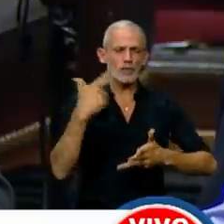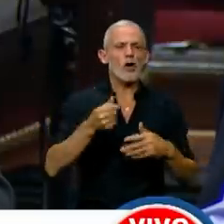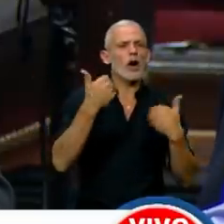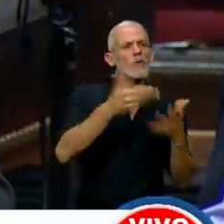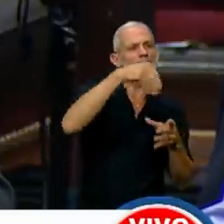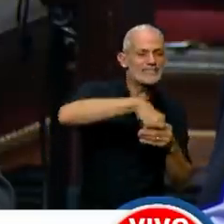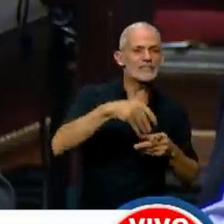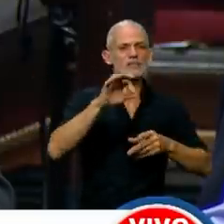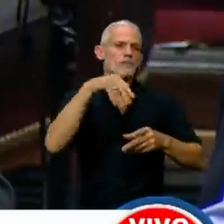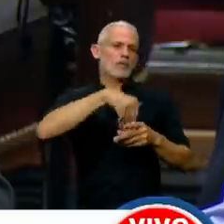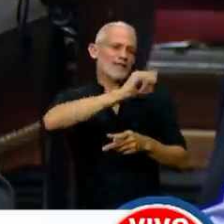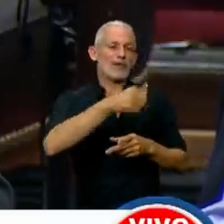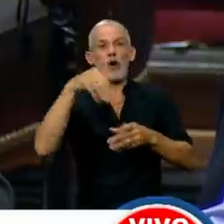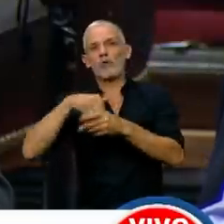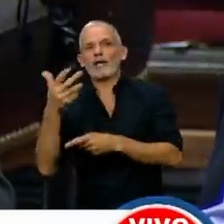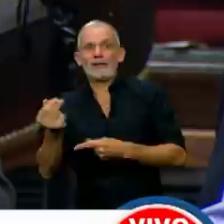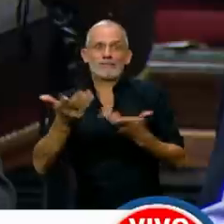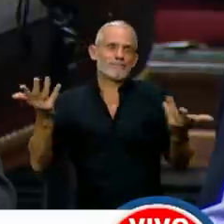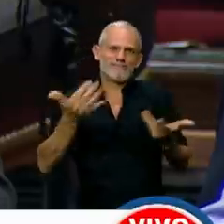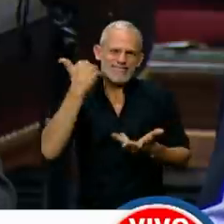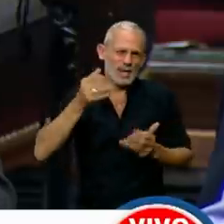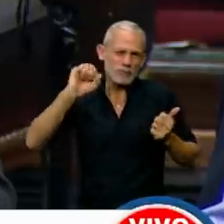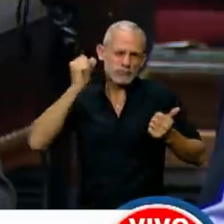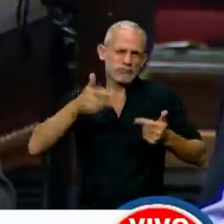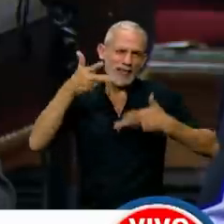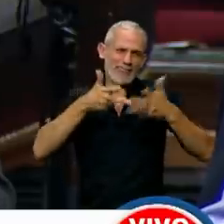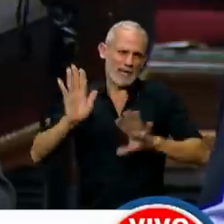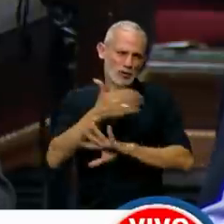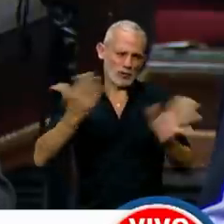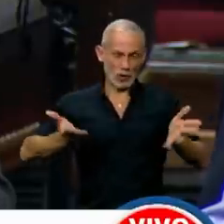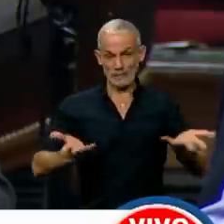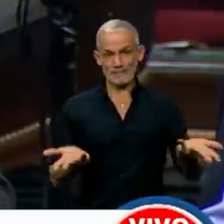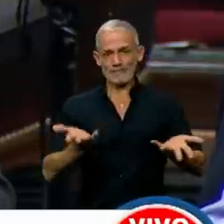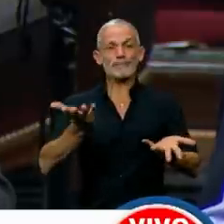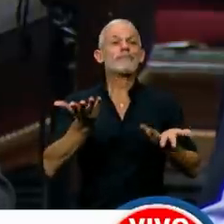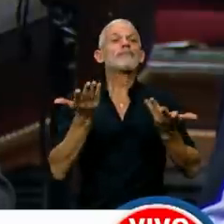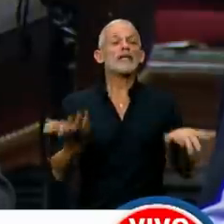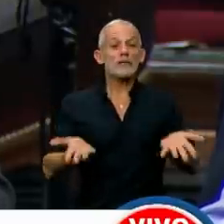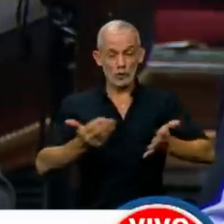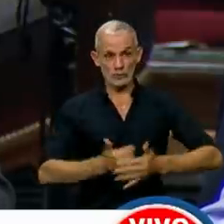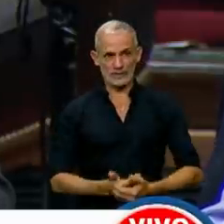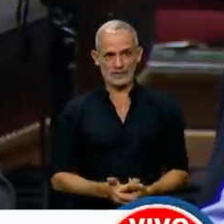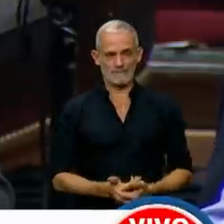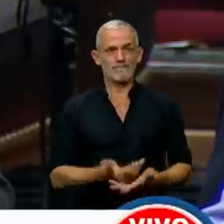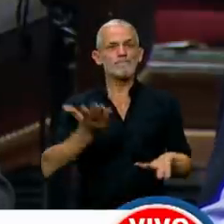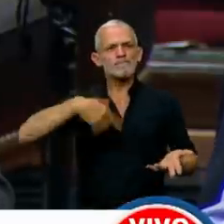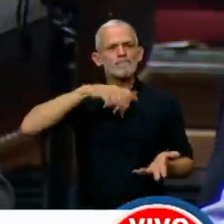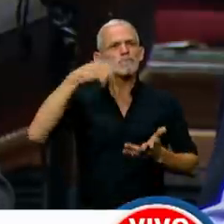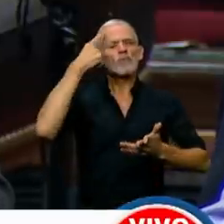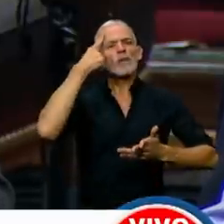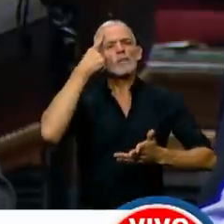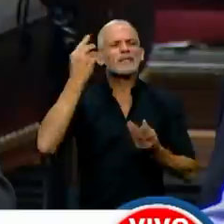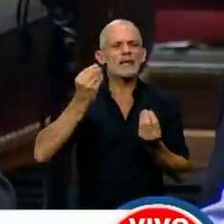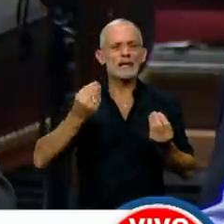no a acompañar este presupuesto este proyecto de presupuesto señor presidente entonces tenemos que pensar